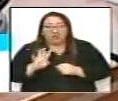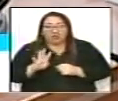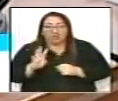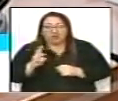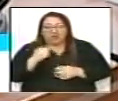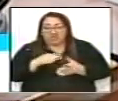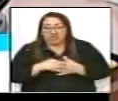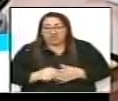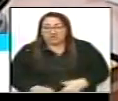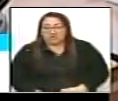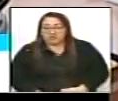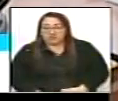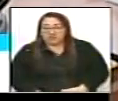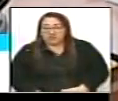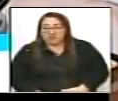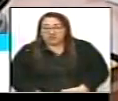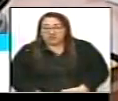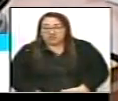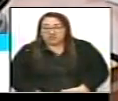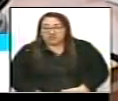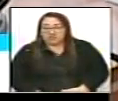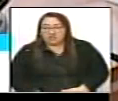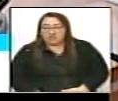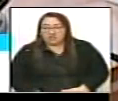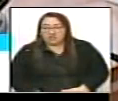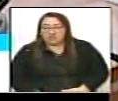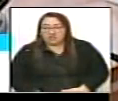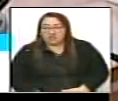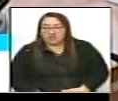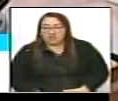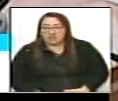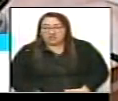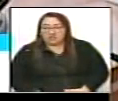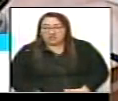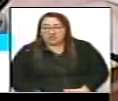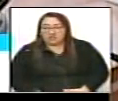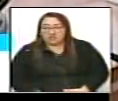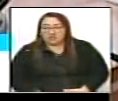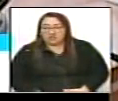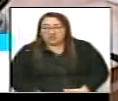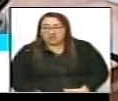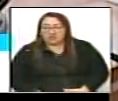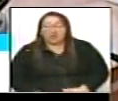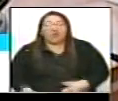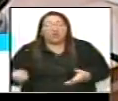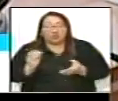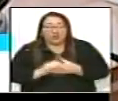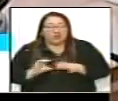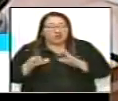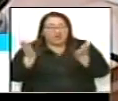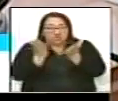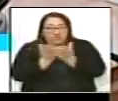reviste, con el objeto de reiniciar las obras, perdón, los estudios,